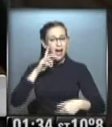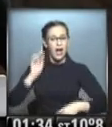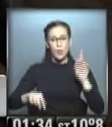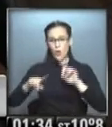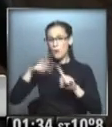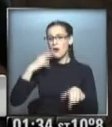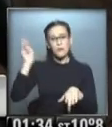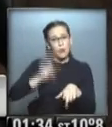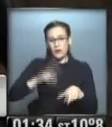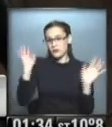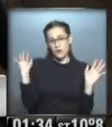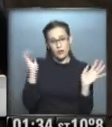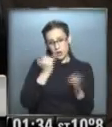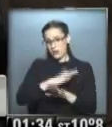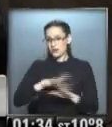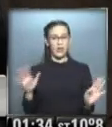impuesto, así que